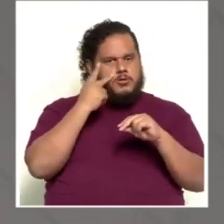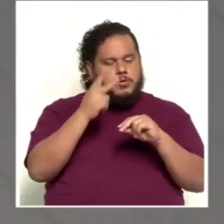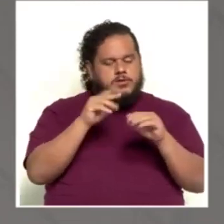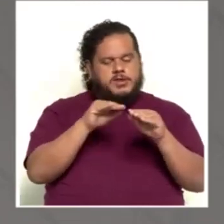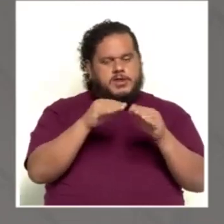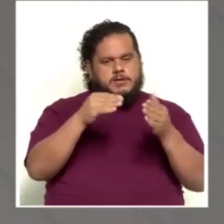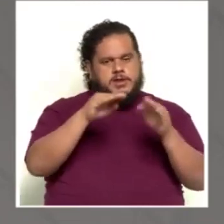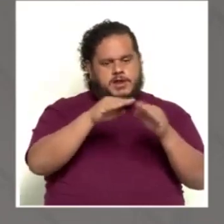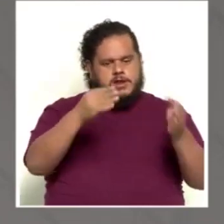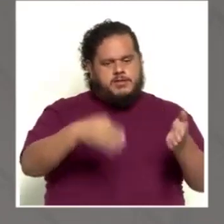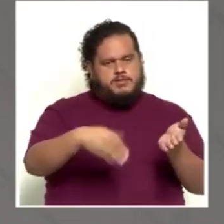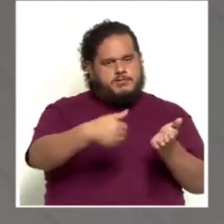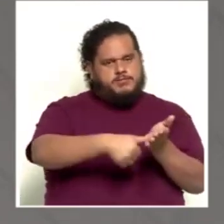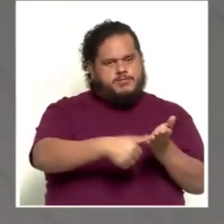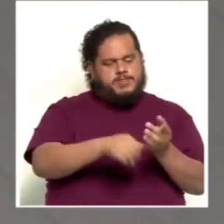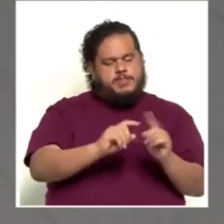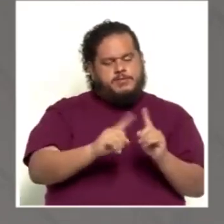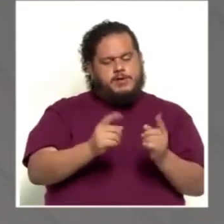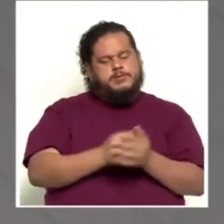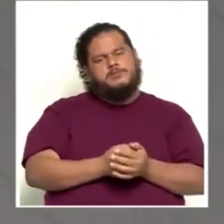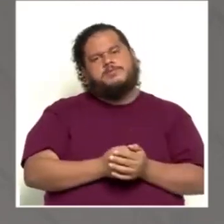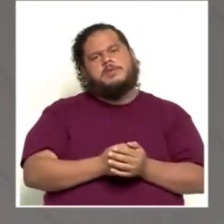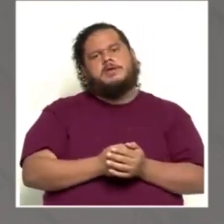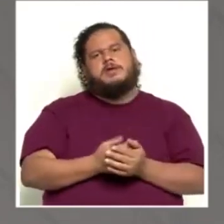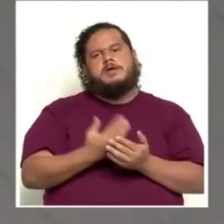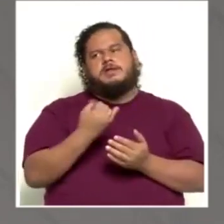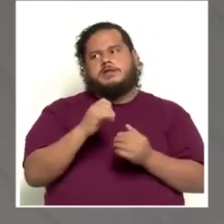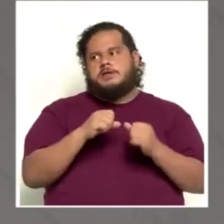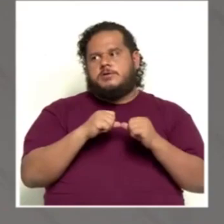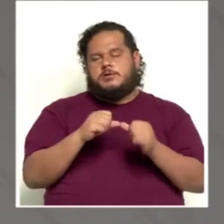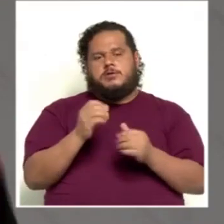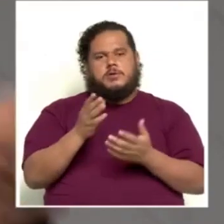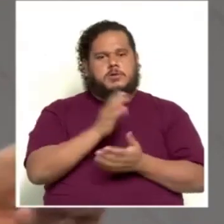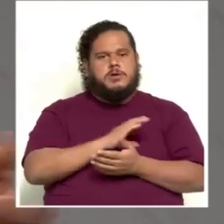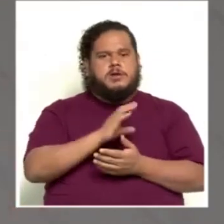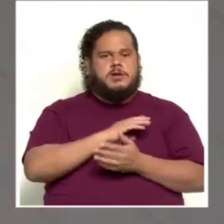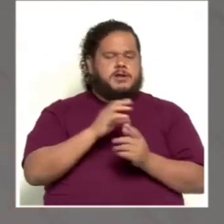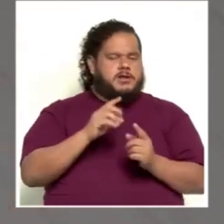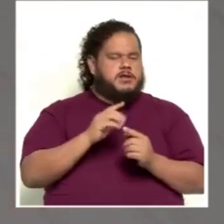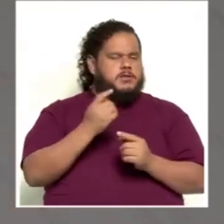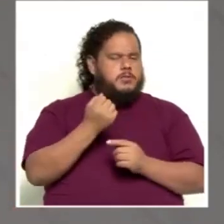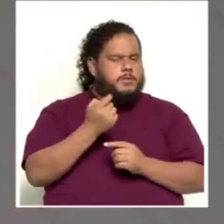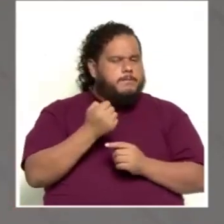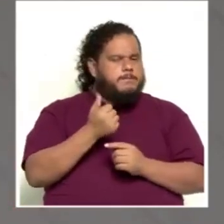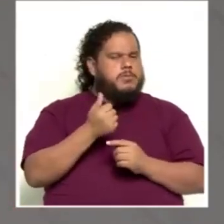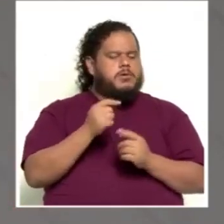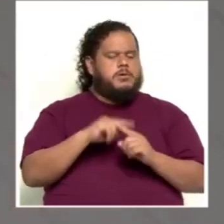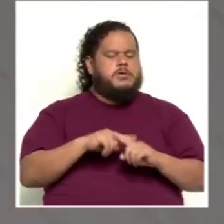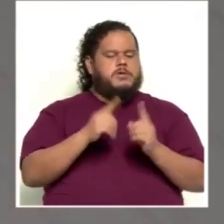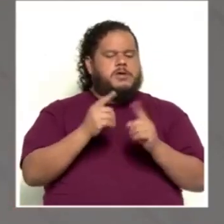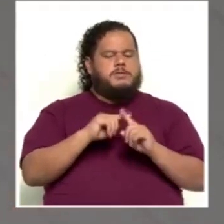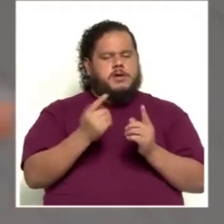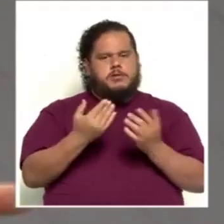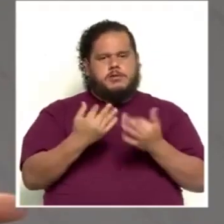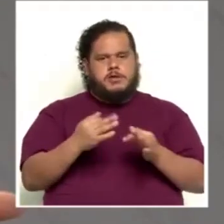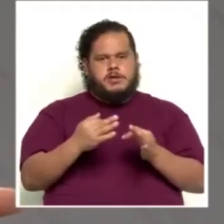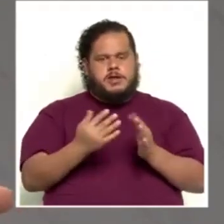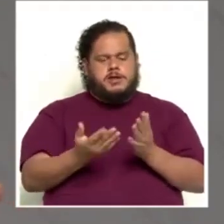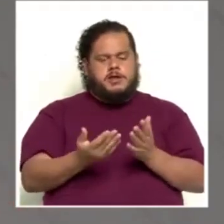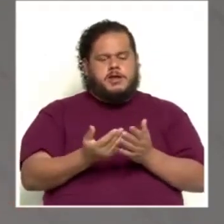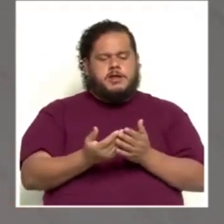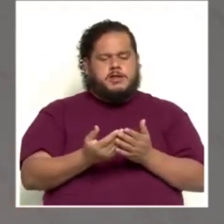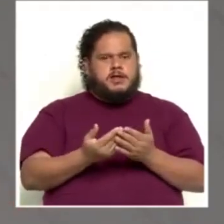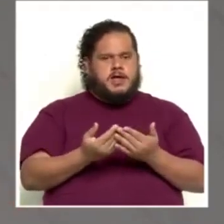que podría, con ciertas características un poco diferentes, porque la temática es otra, pero tratar de reeditarse lo vivido hace